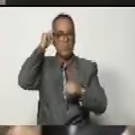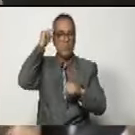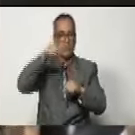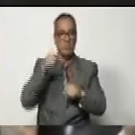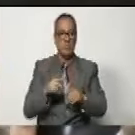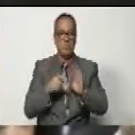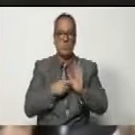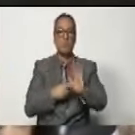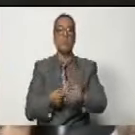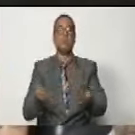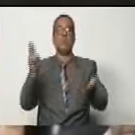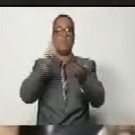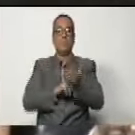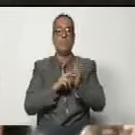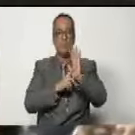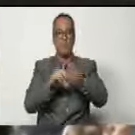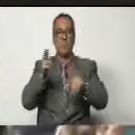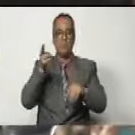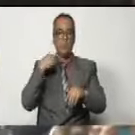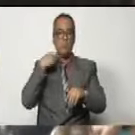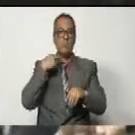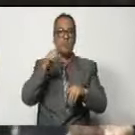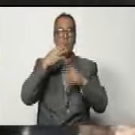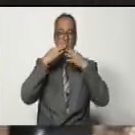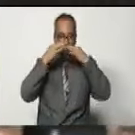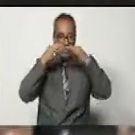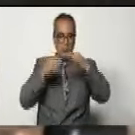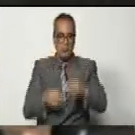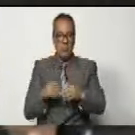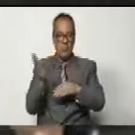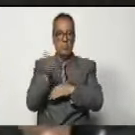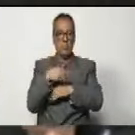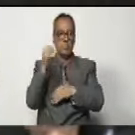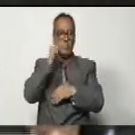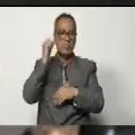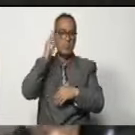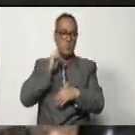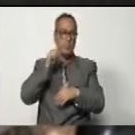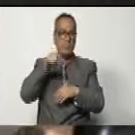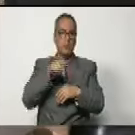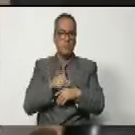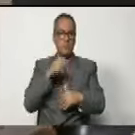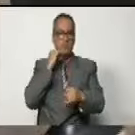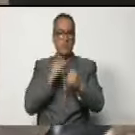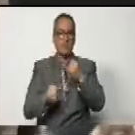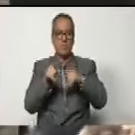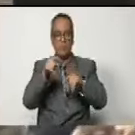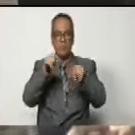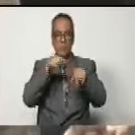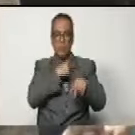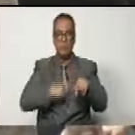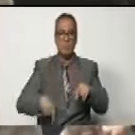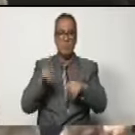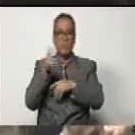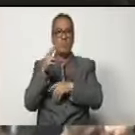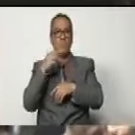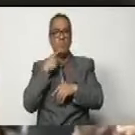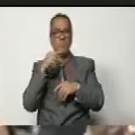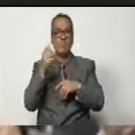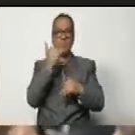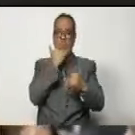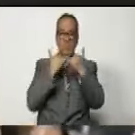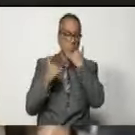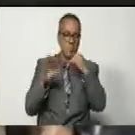para retribuirle a Haití efectivamente. Bolívar no se equivocó. Un minuto, diputado. Ya termino, presidente. Bolívar no se